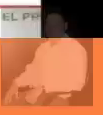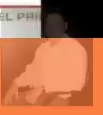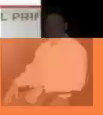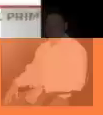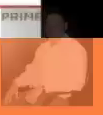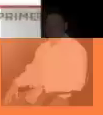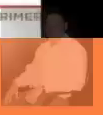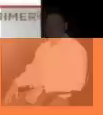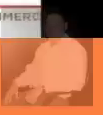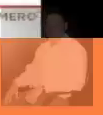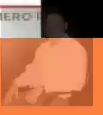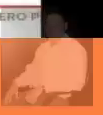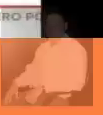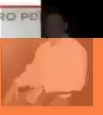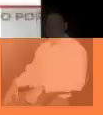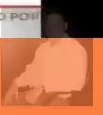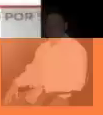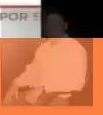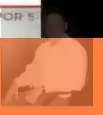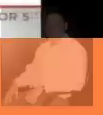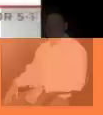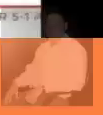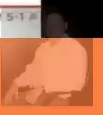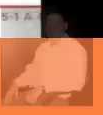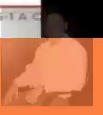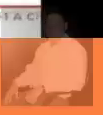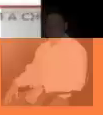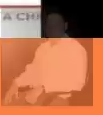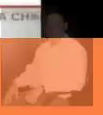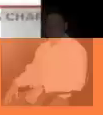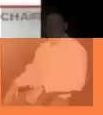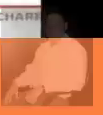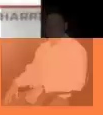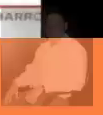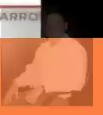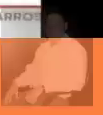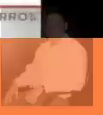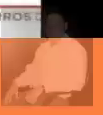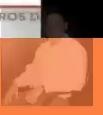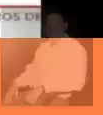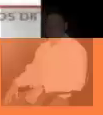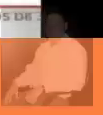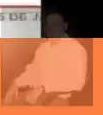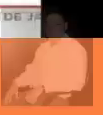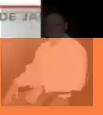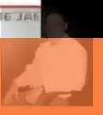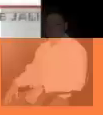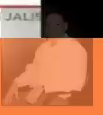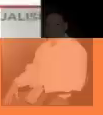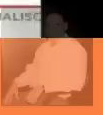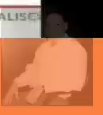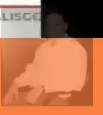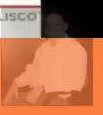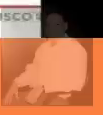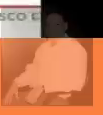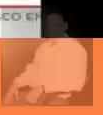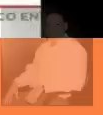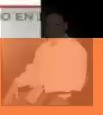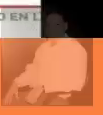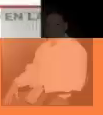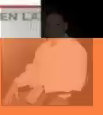Darío Vivas Velasco, que es el presidente de la Comisión de Participación